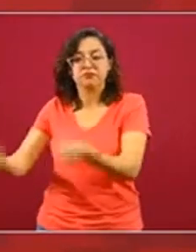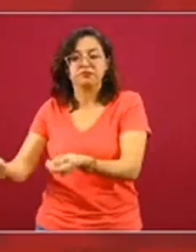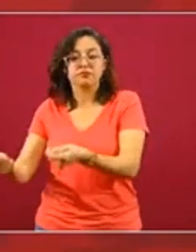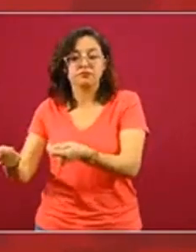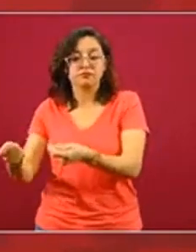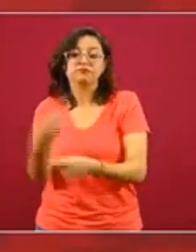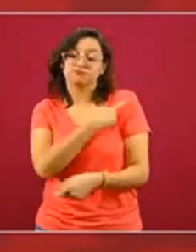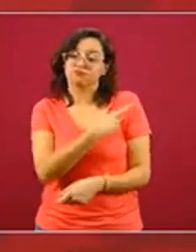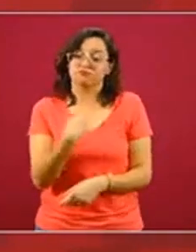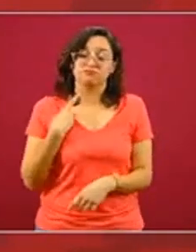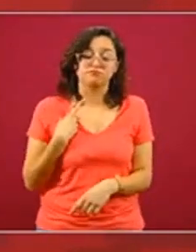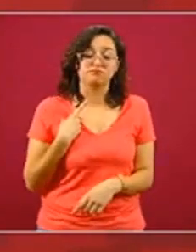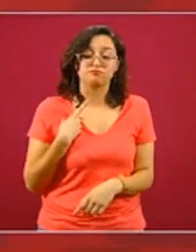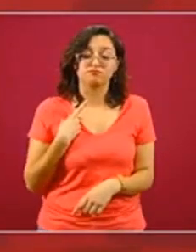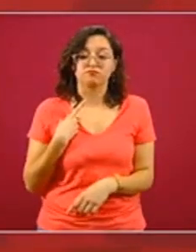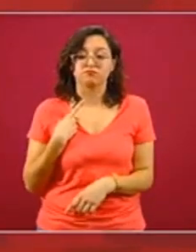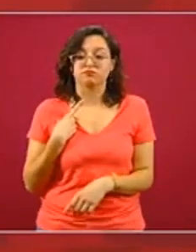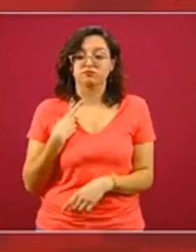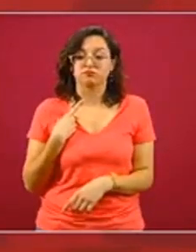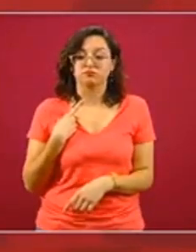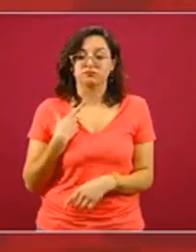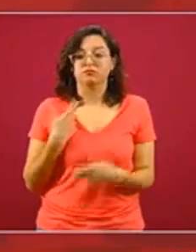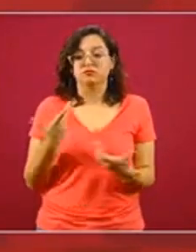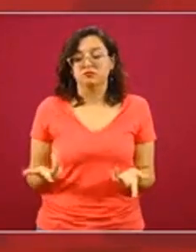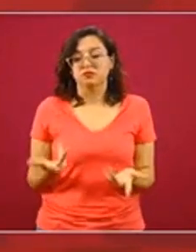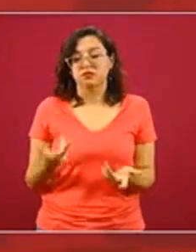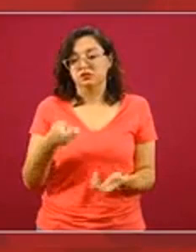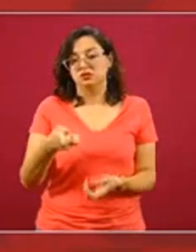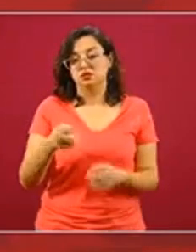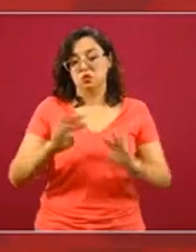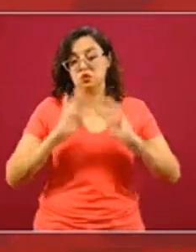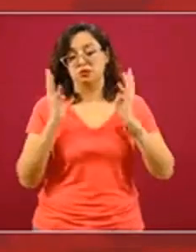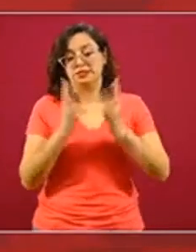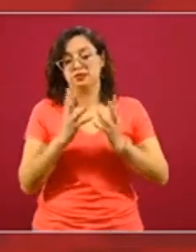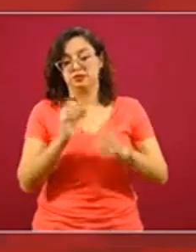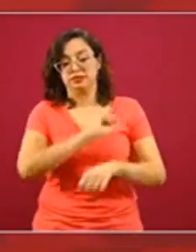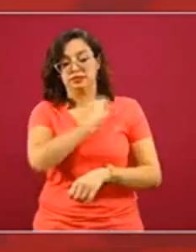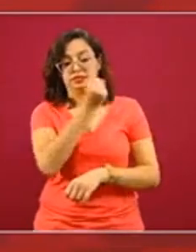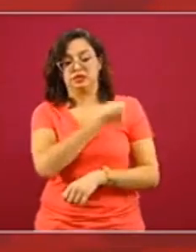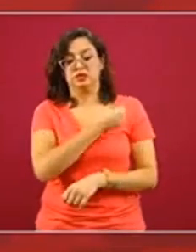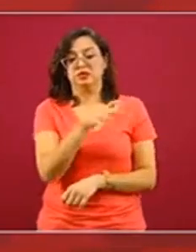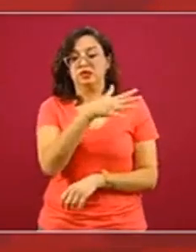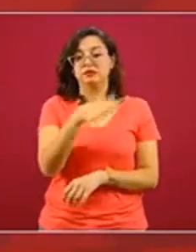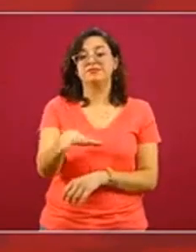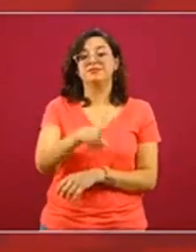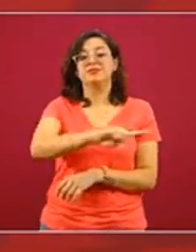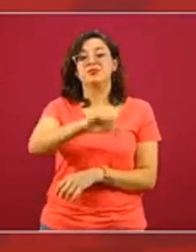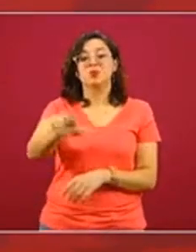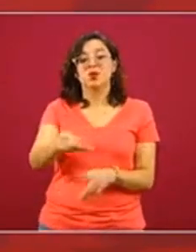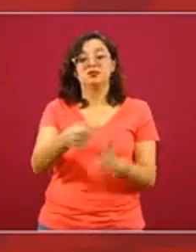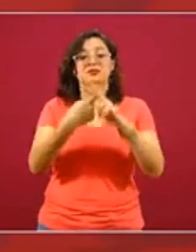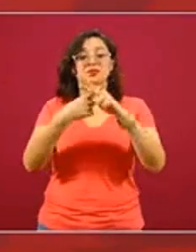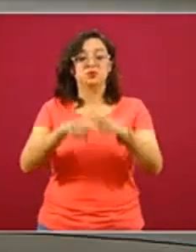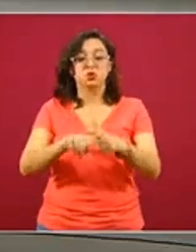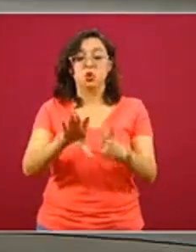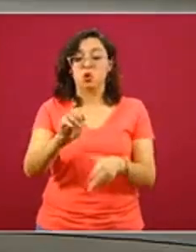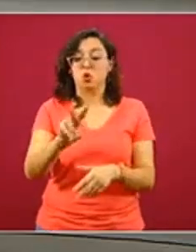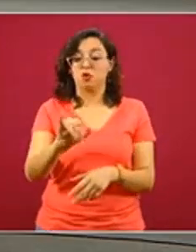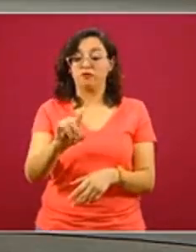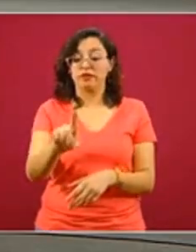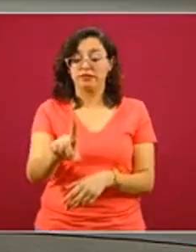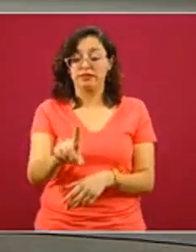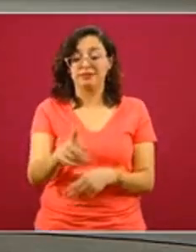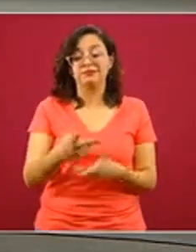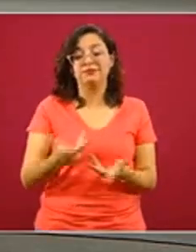atribución del Consejo de Salubridad General. Luego llegó el COVID y, aprovechando este